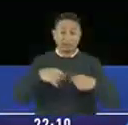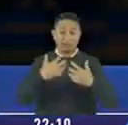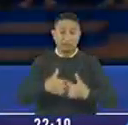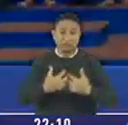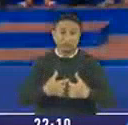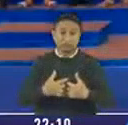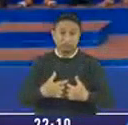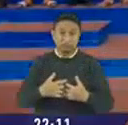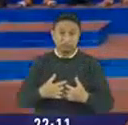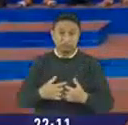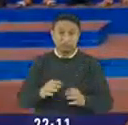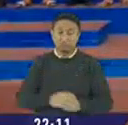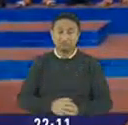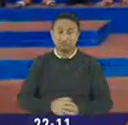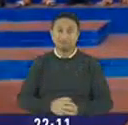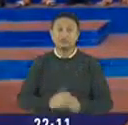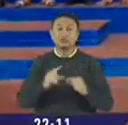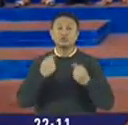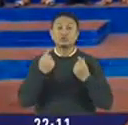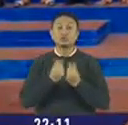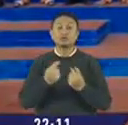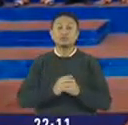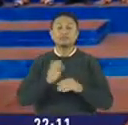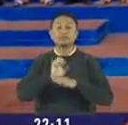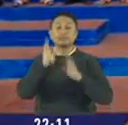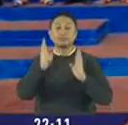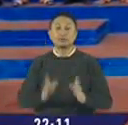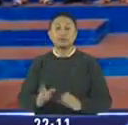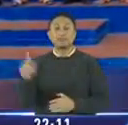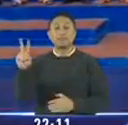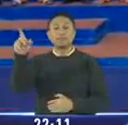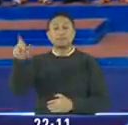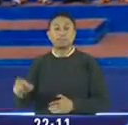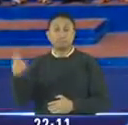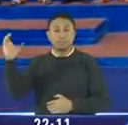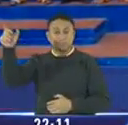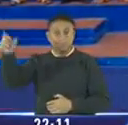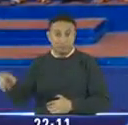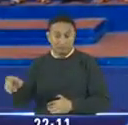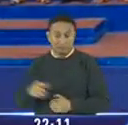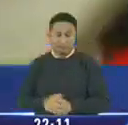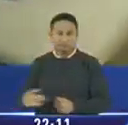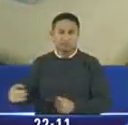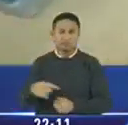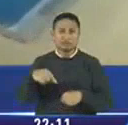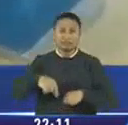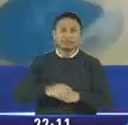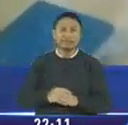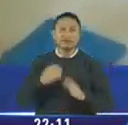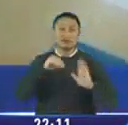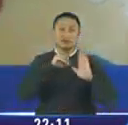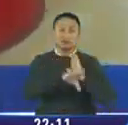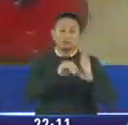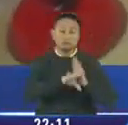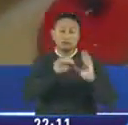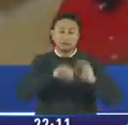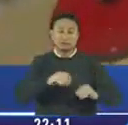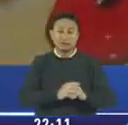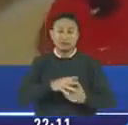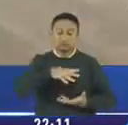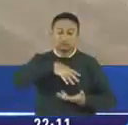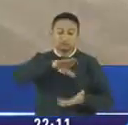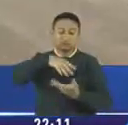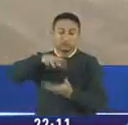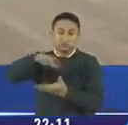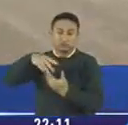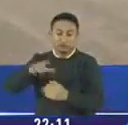productor. La agrupación estaba conformada por ecuatorianos, venezolanos y colombianos dedicados al acopio, intermediación,